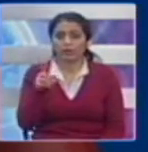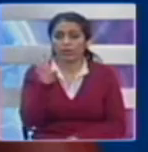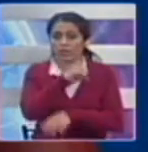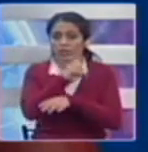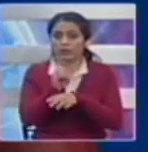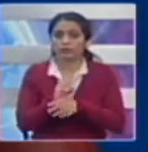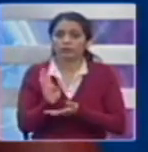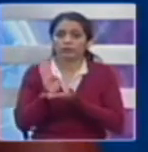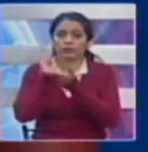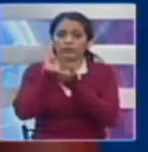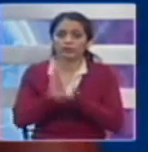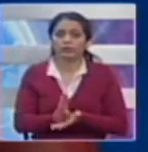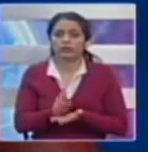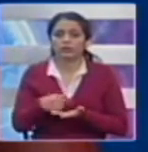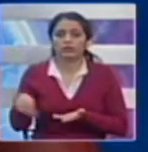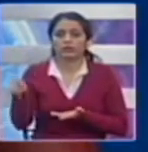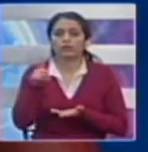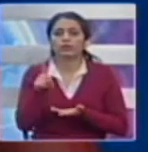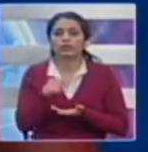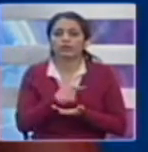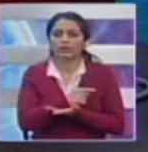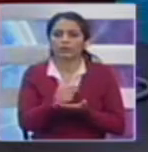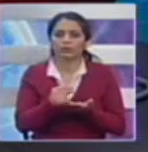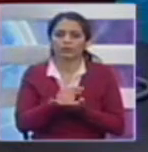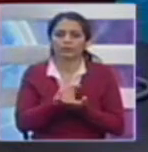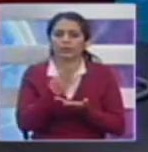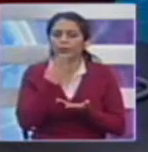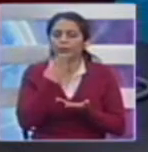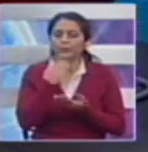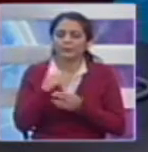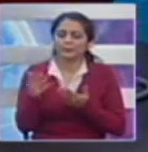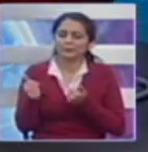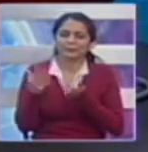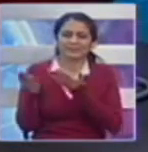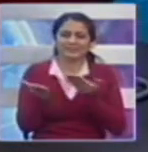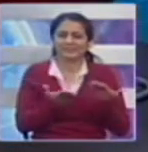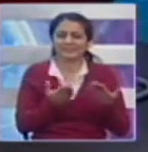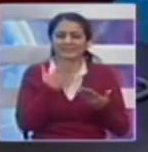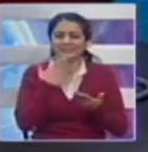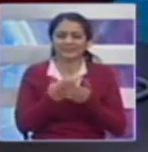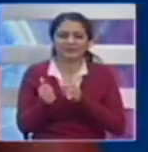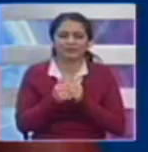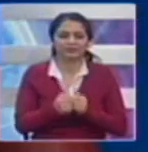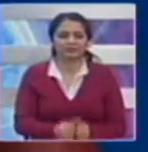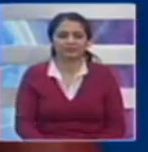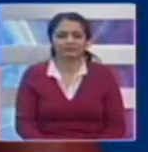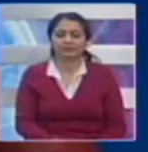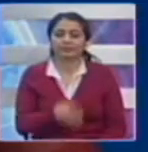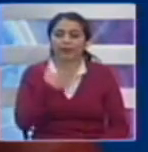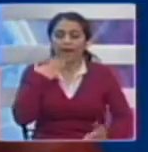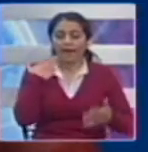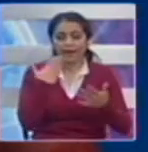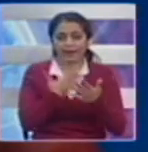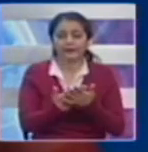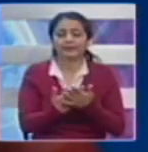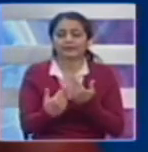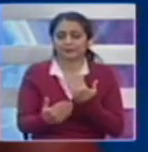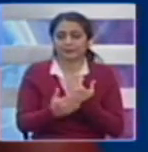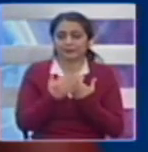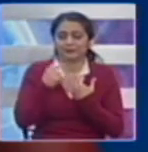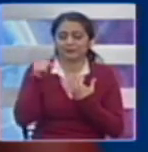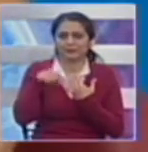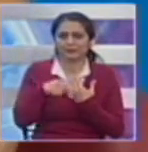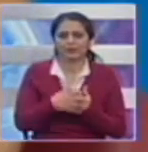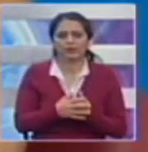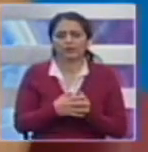del Instituto Ecuatoriano de Seguridad Social. Guayas, bienvenida, ingeniera, gracias por acompañarnos. Muchas gracias, María Antonieta, por la invitación del día de hoy.